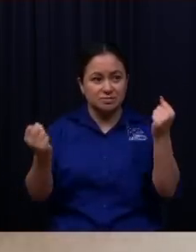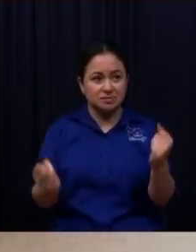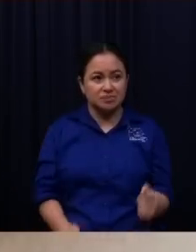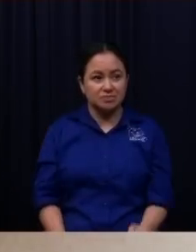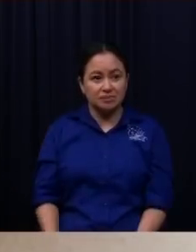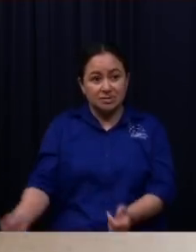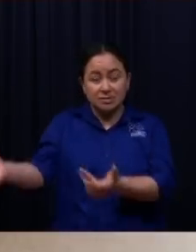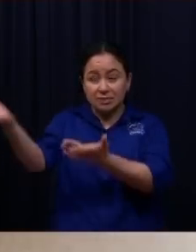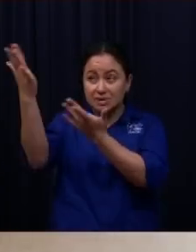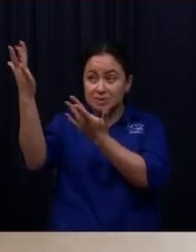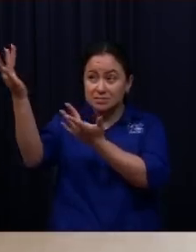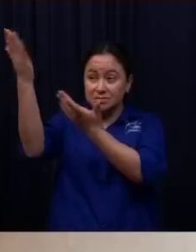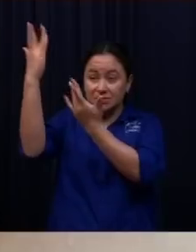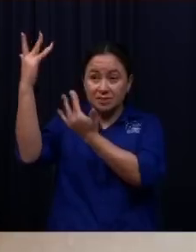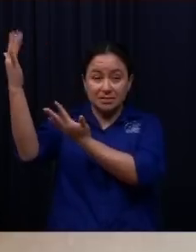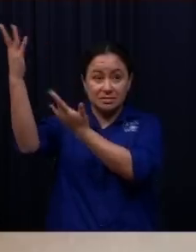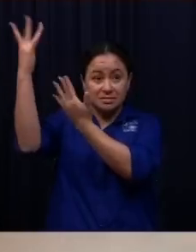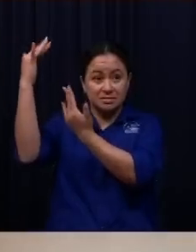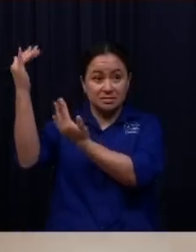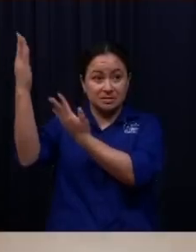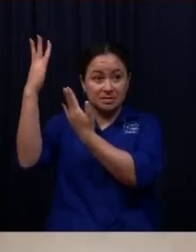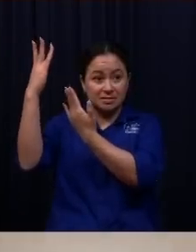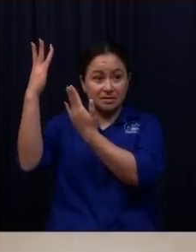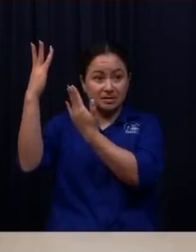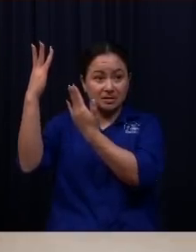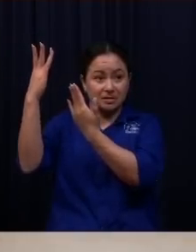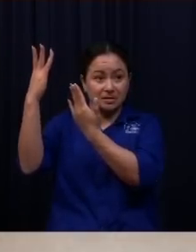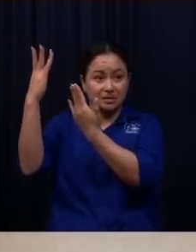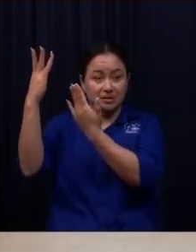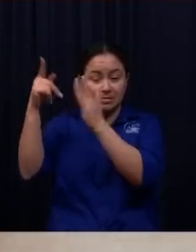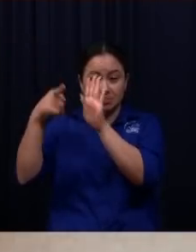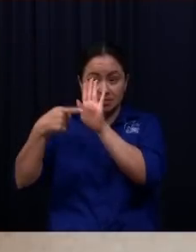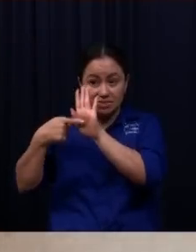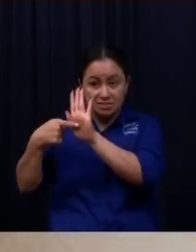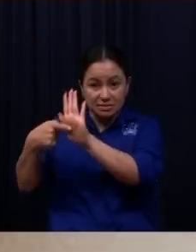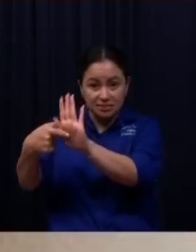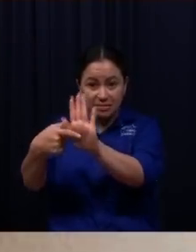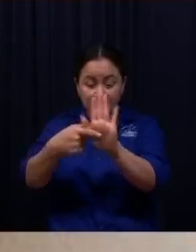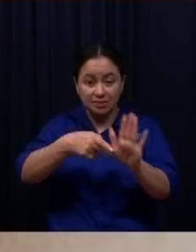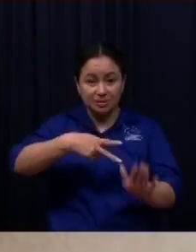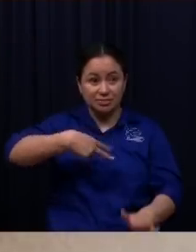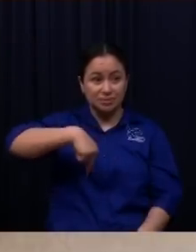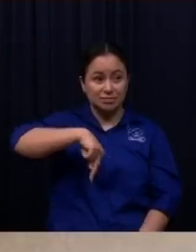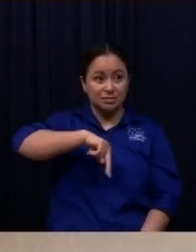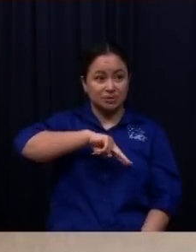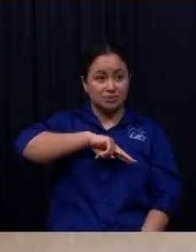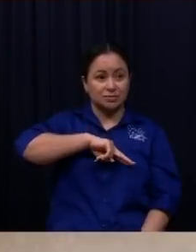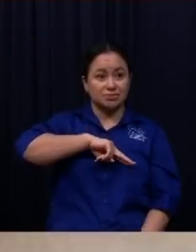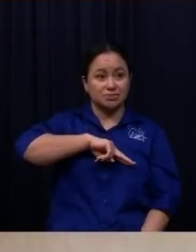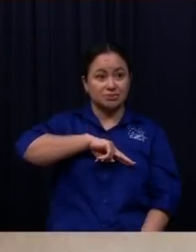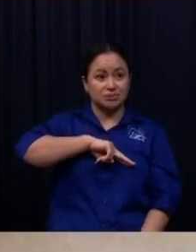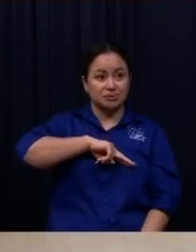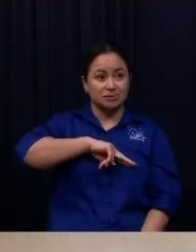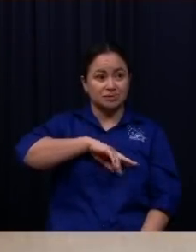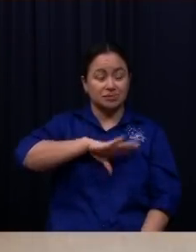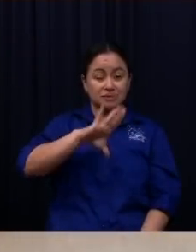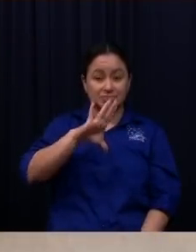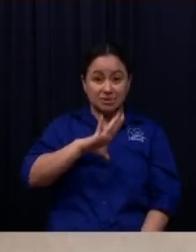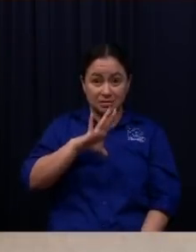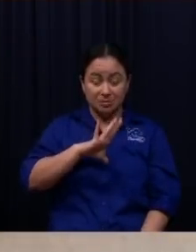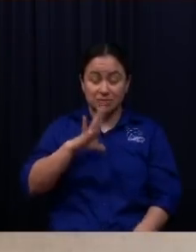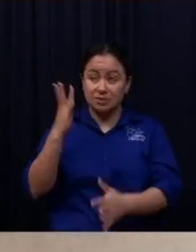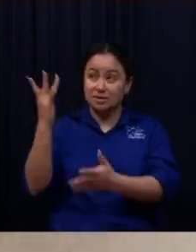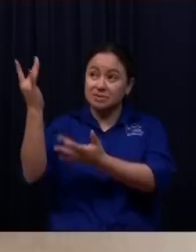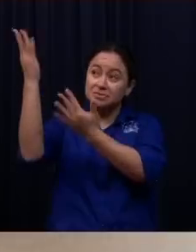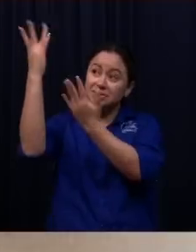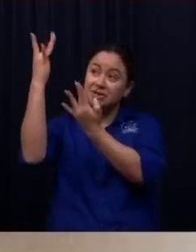nosotros, la cual tenemos. Entonces tenemos una esperanza, tenemos un altar,